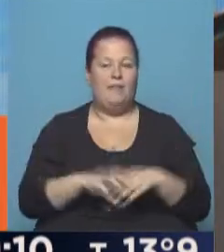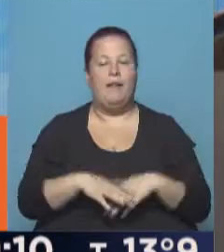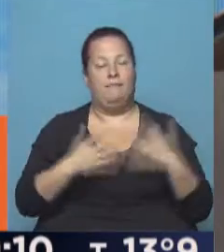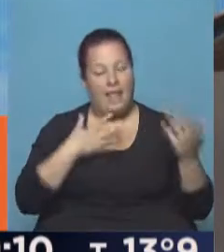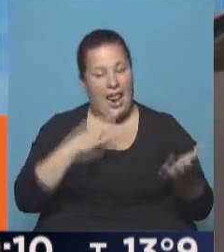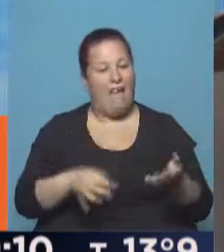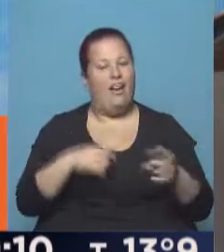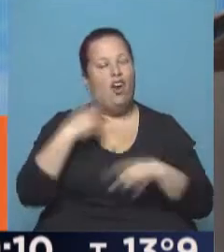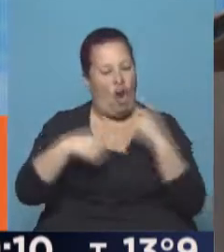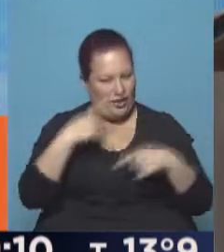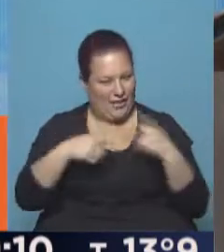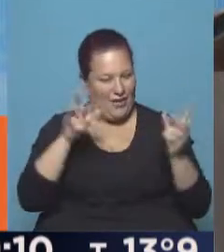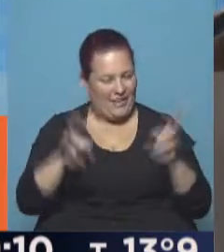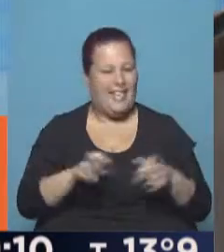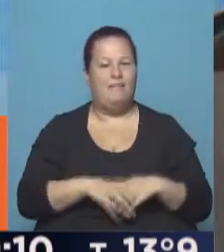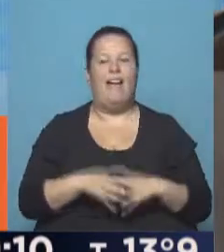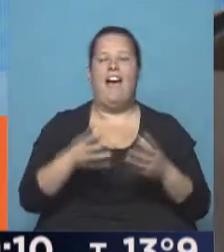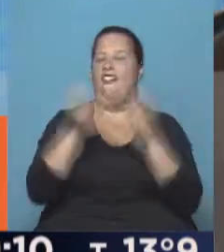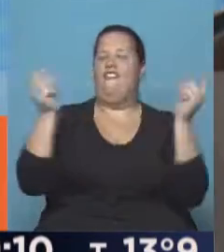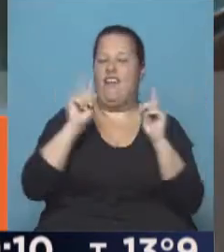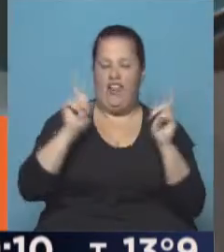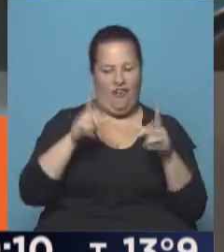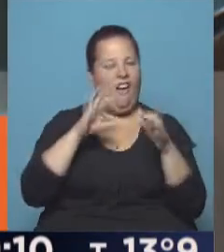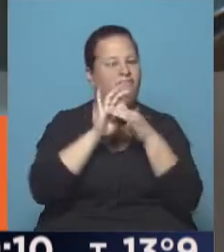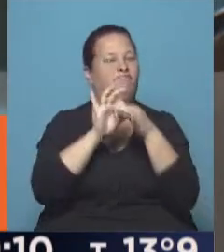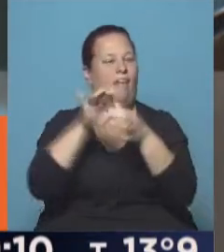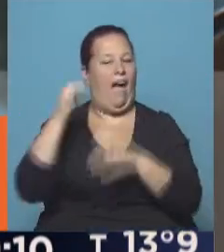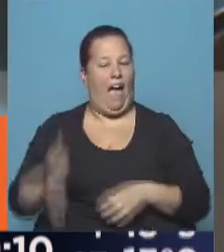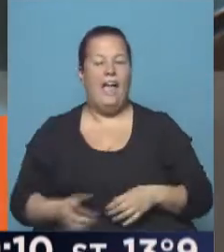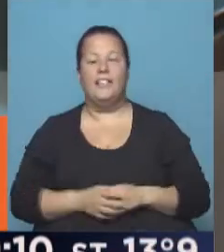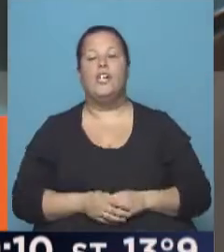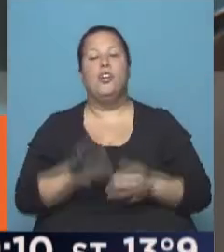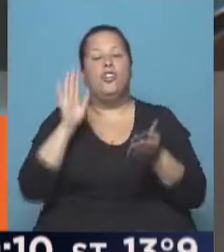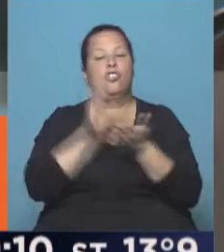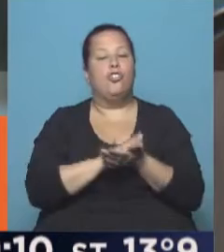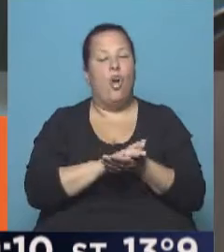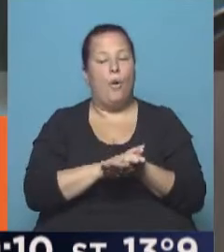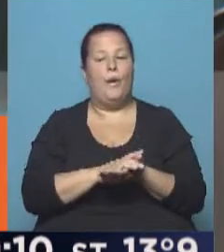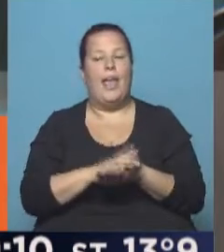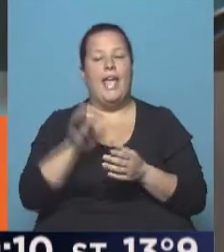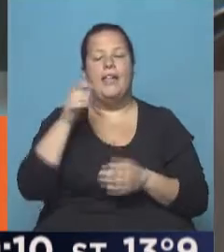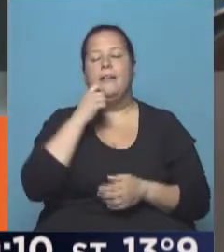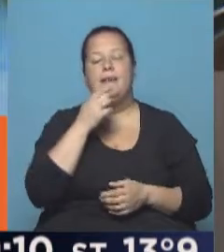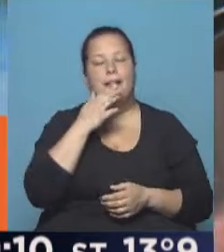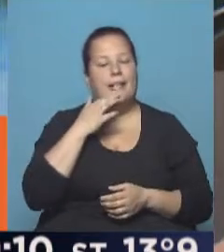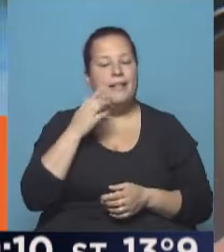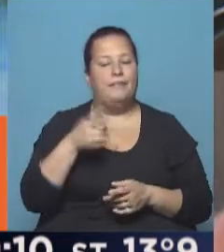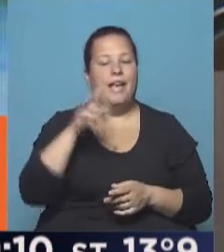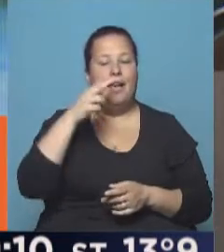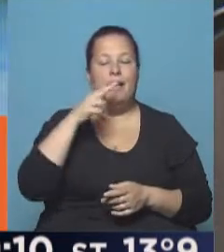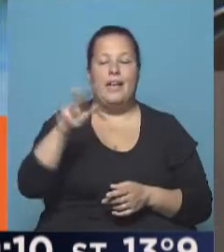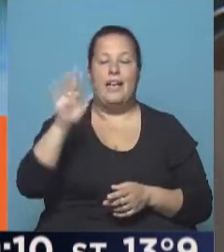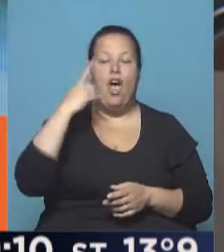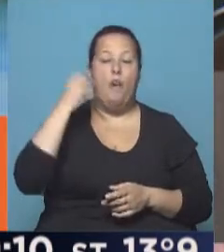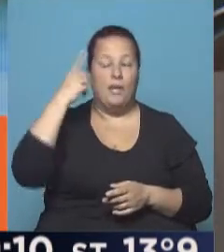verdad, vamos a seguir hablando del tema, porque no lo cerramos, porque todo está ligado, con la presencia. Hitler, Goebbels